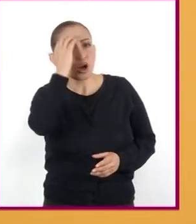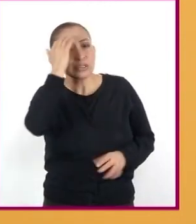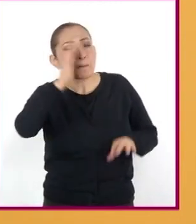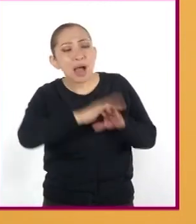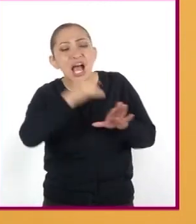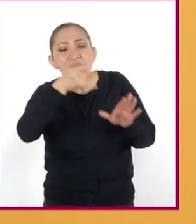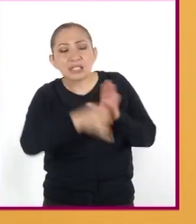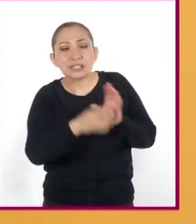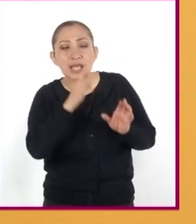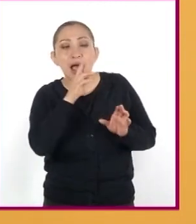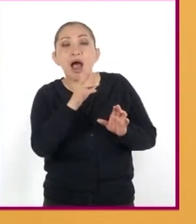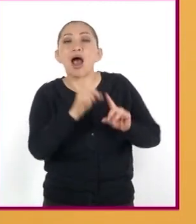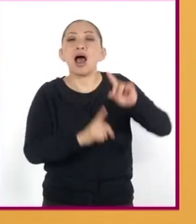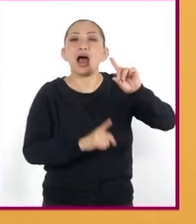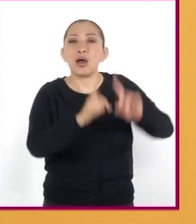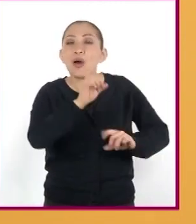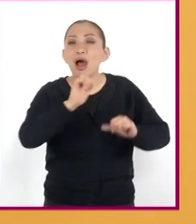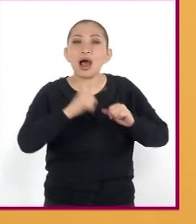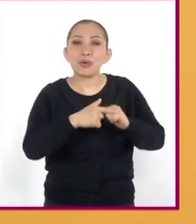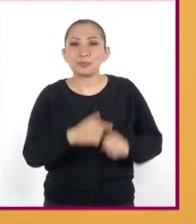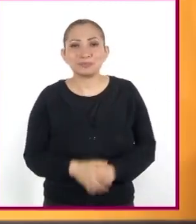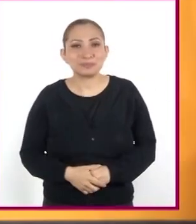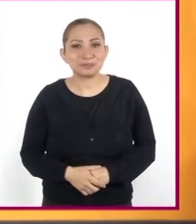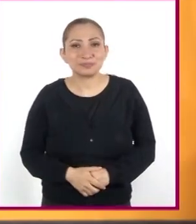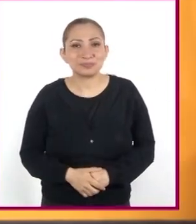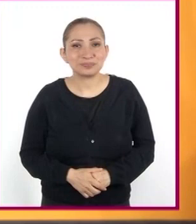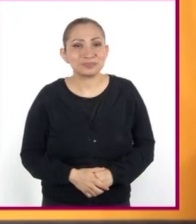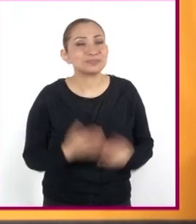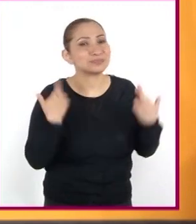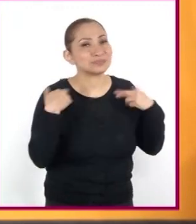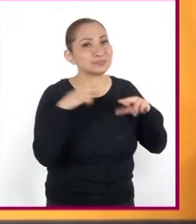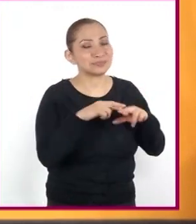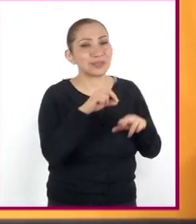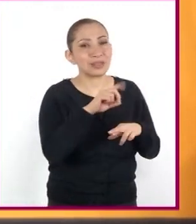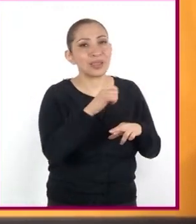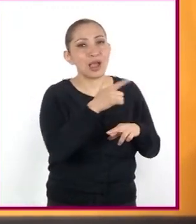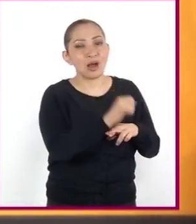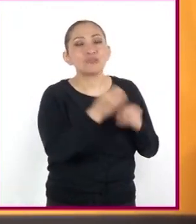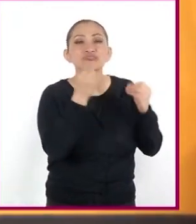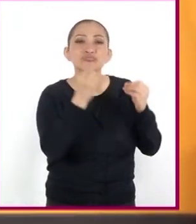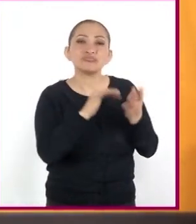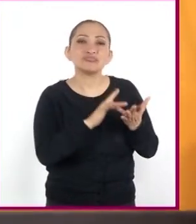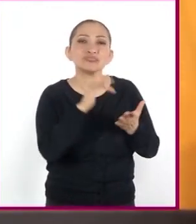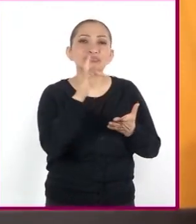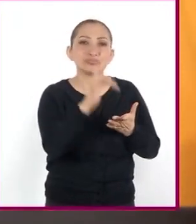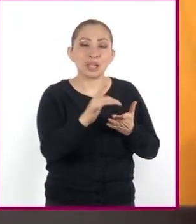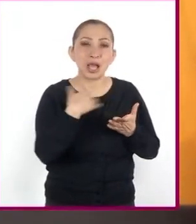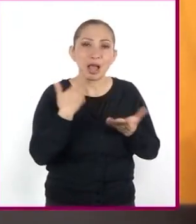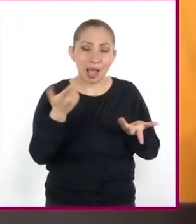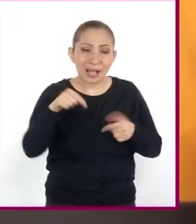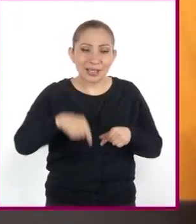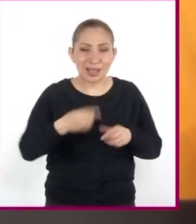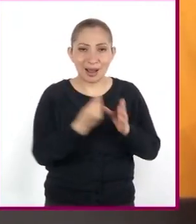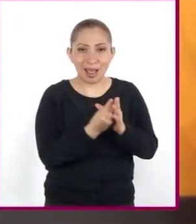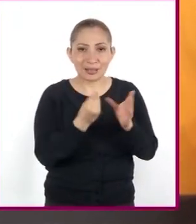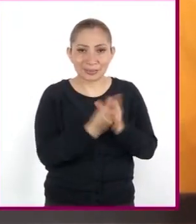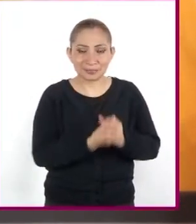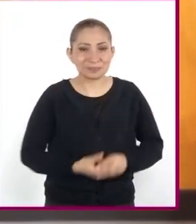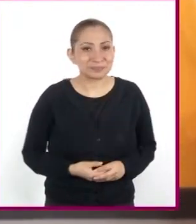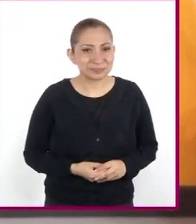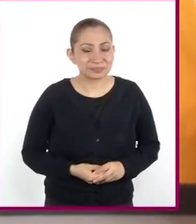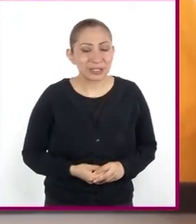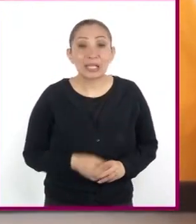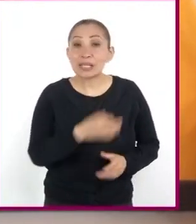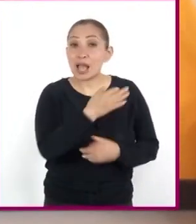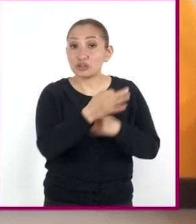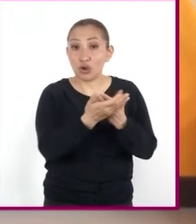más y resolver las dudas que pudieran surgir. Maestro Diego, le agradezco mucho su intervención en esta sesión